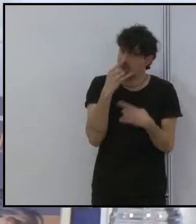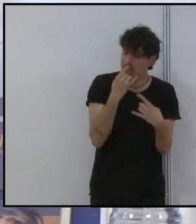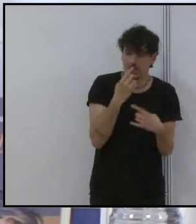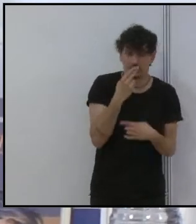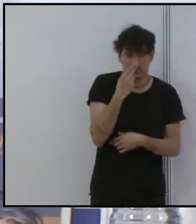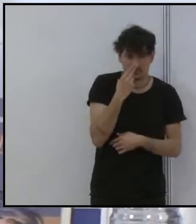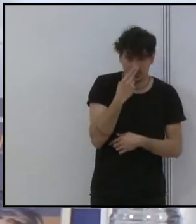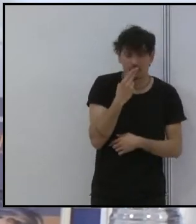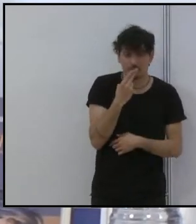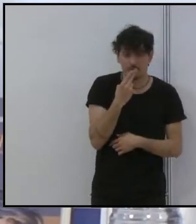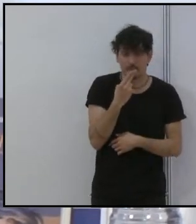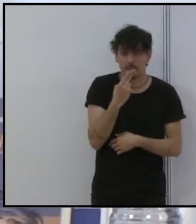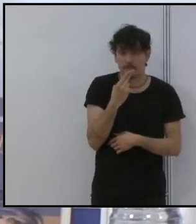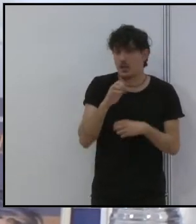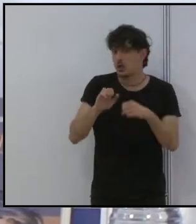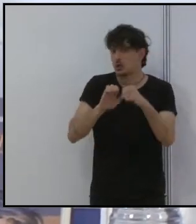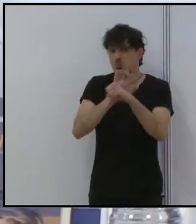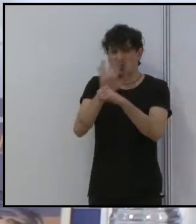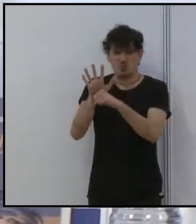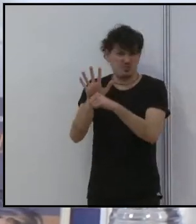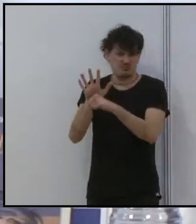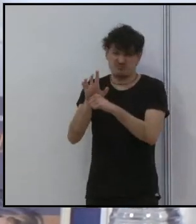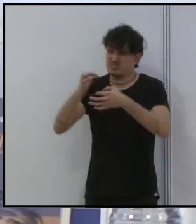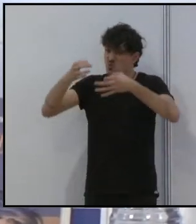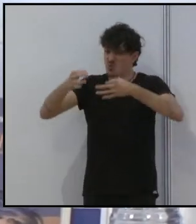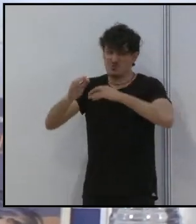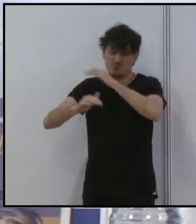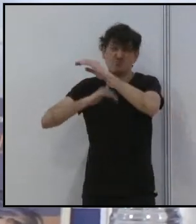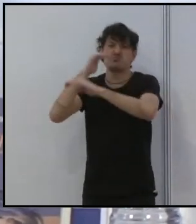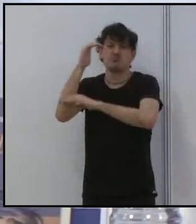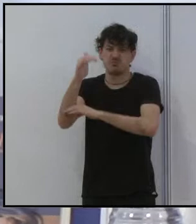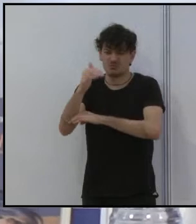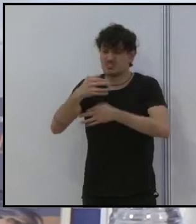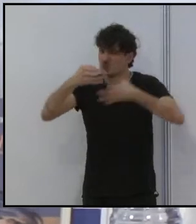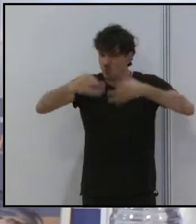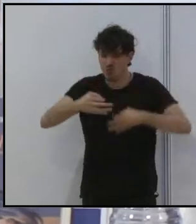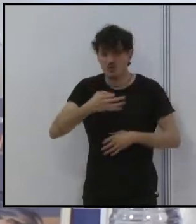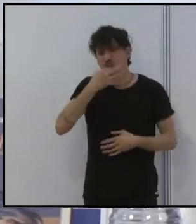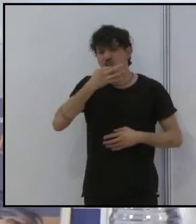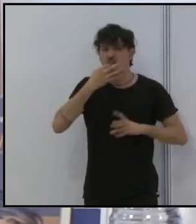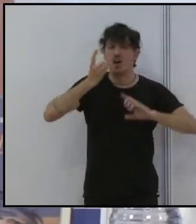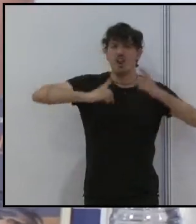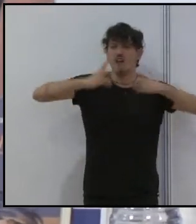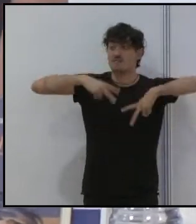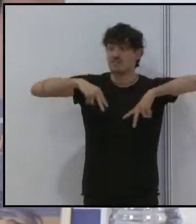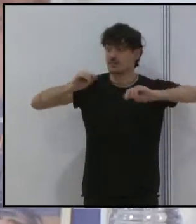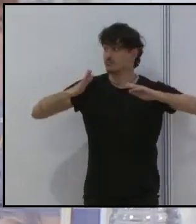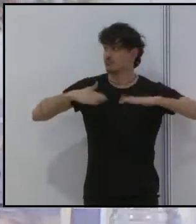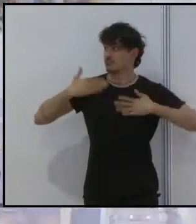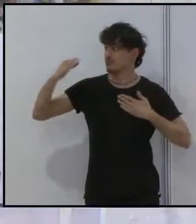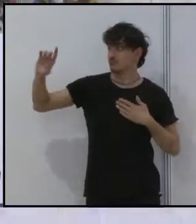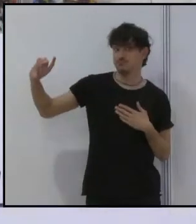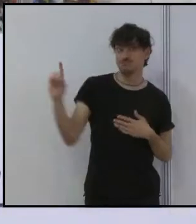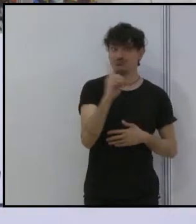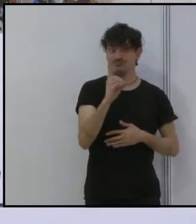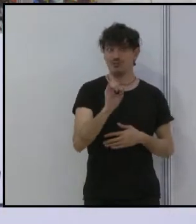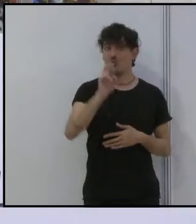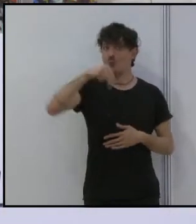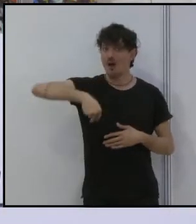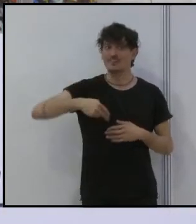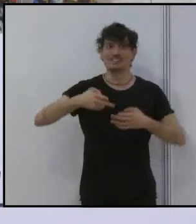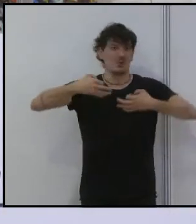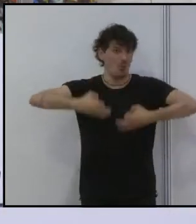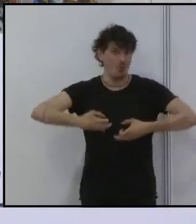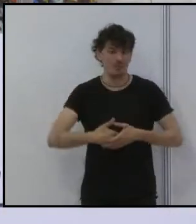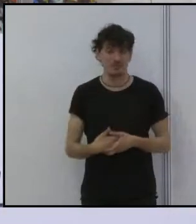Juan. Probablemente terminaremos esta charla y Juan aparecerá por aquí para organizarnos. Quiero darle